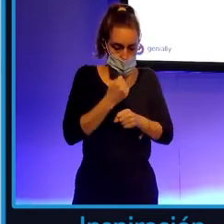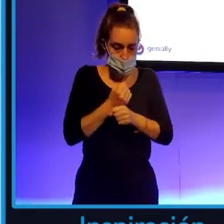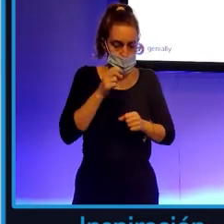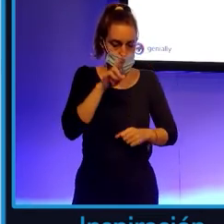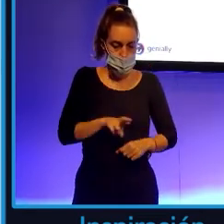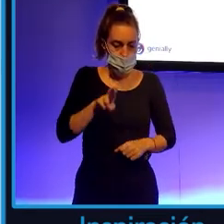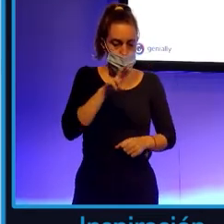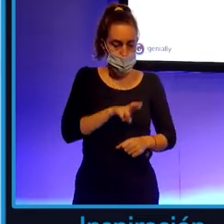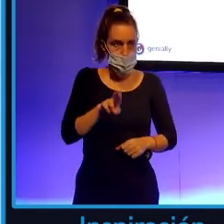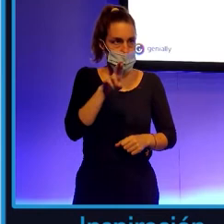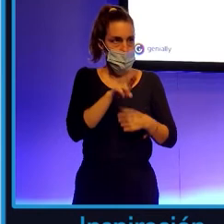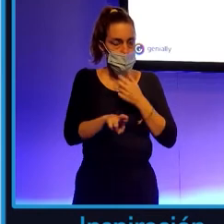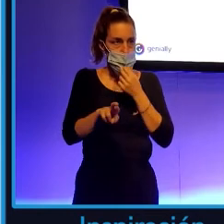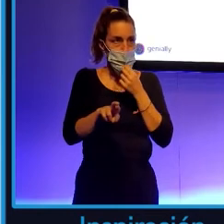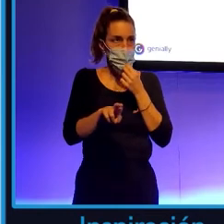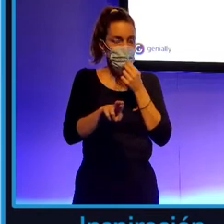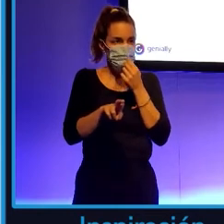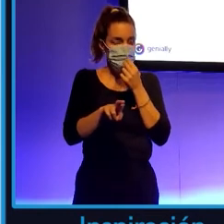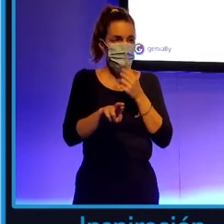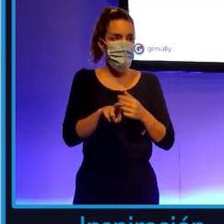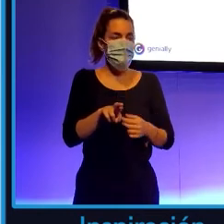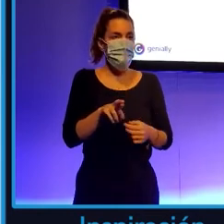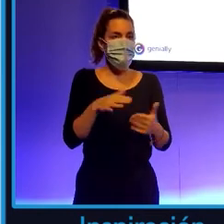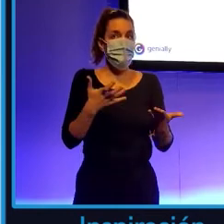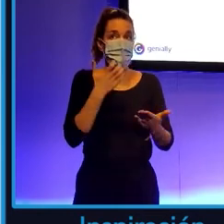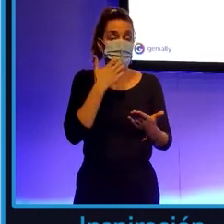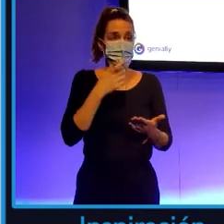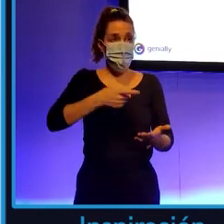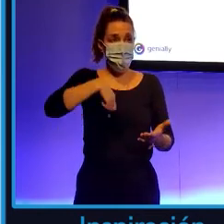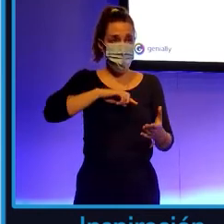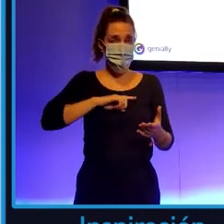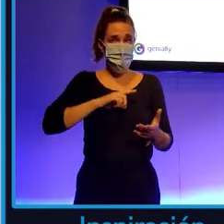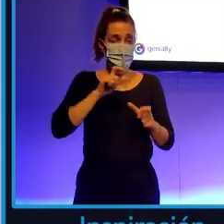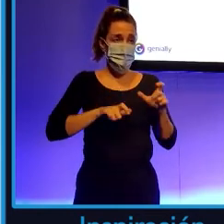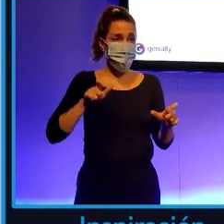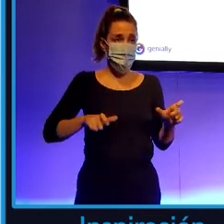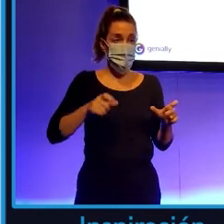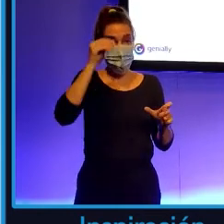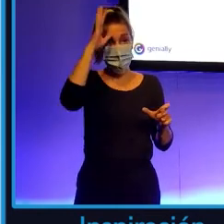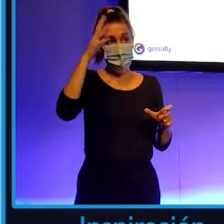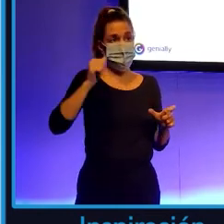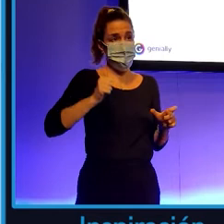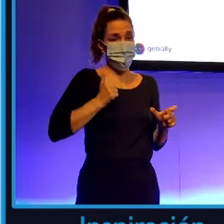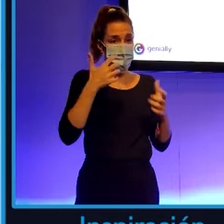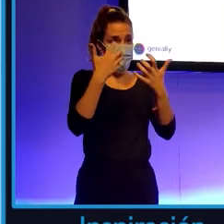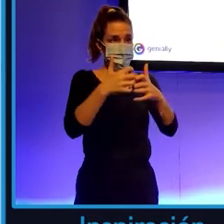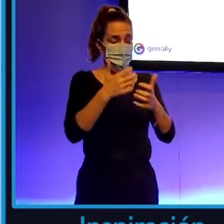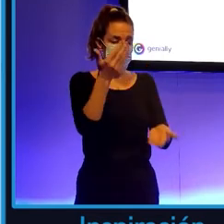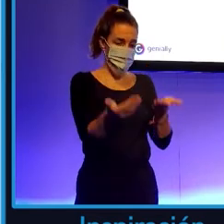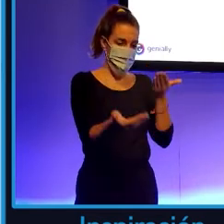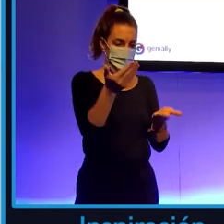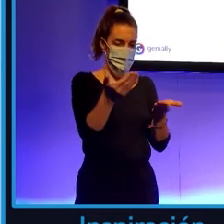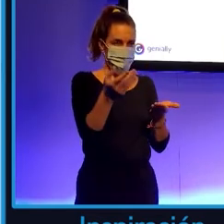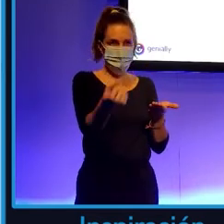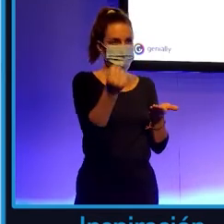bueno pues nosotros evidentemente si nos comparamos con la inteligencia artificial no tenemos nada que hacer ellos trabajan